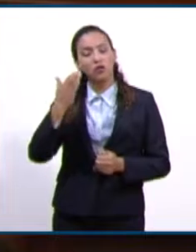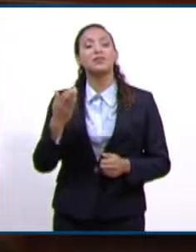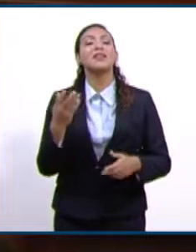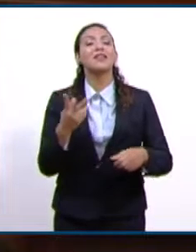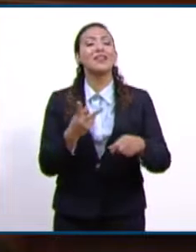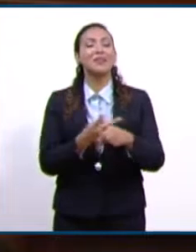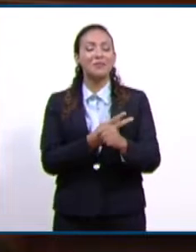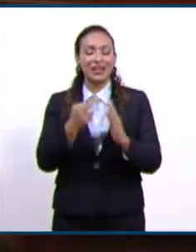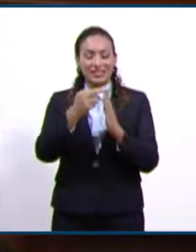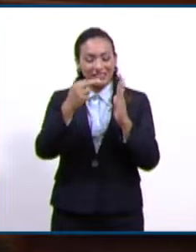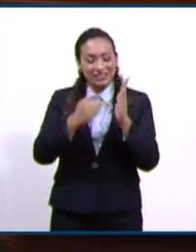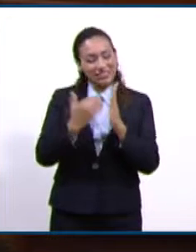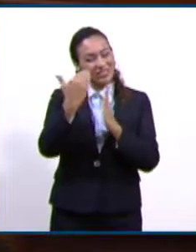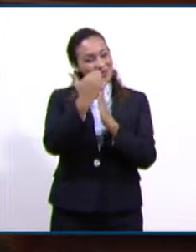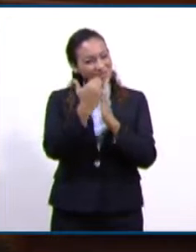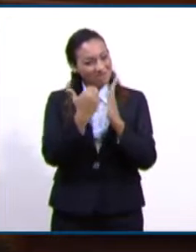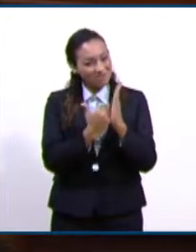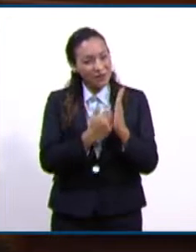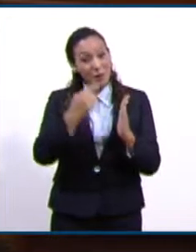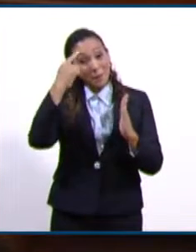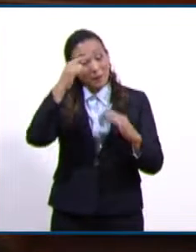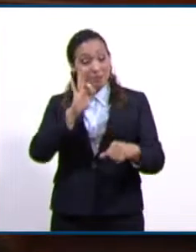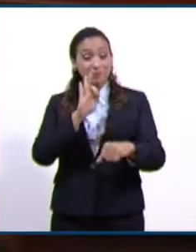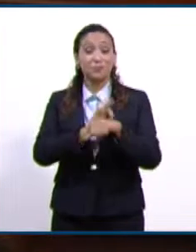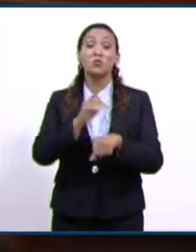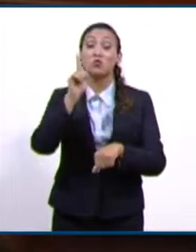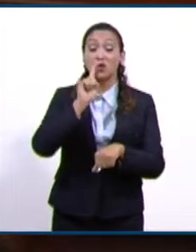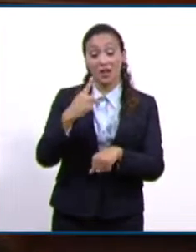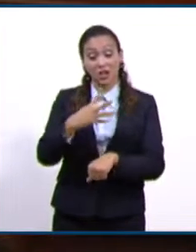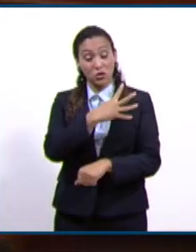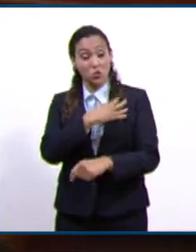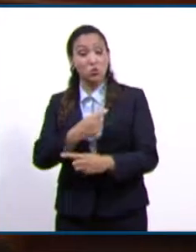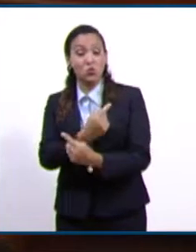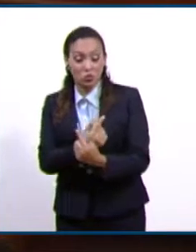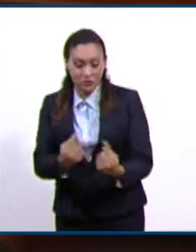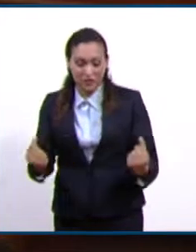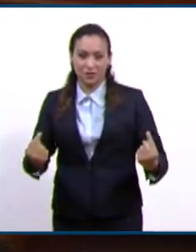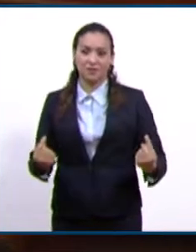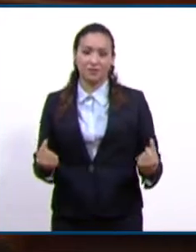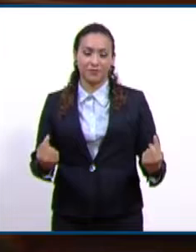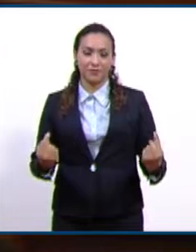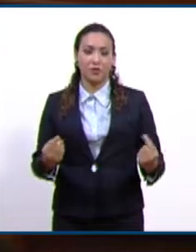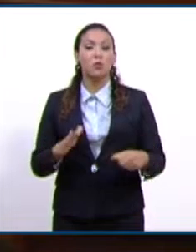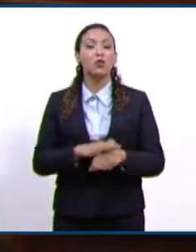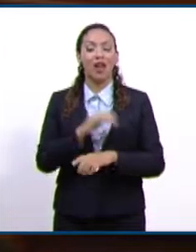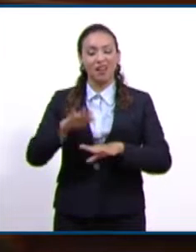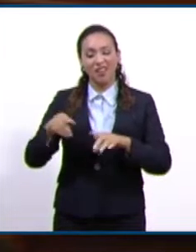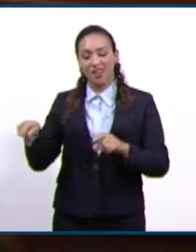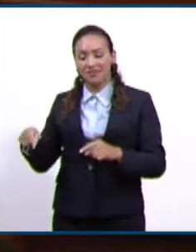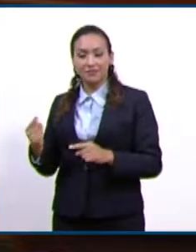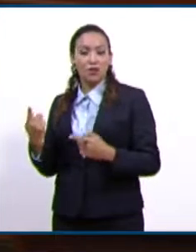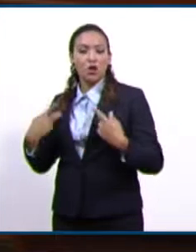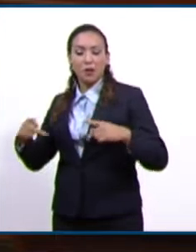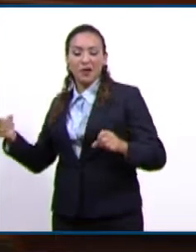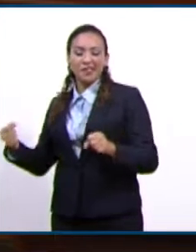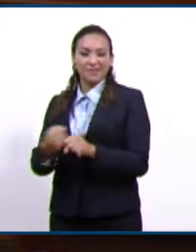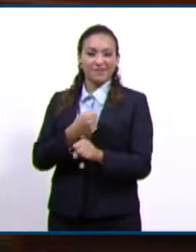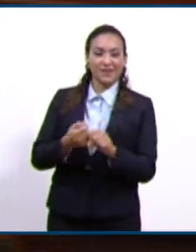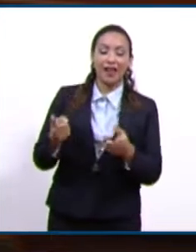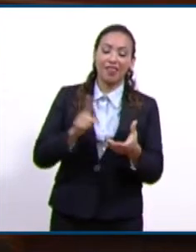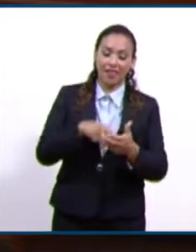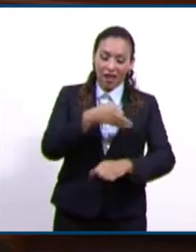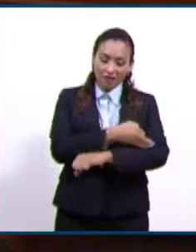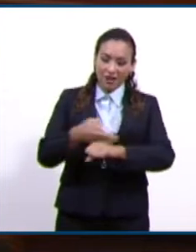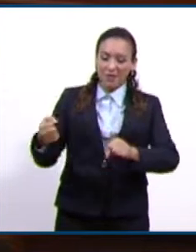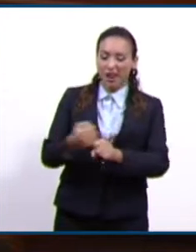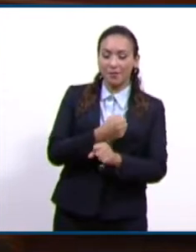un régimen específico de protección para las mujeres, sus hijas e hijos víctimas de violencia vicaria, con la